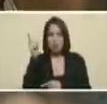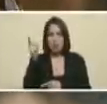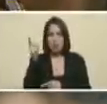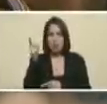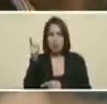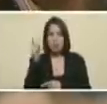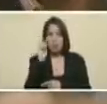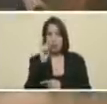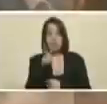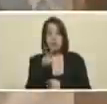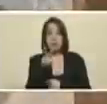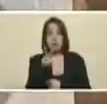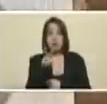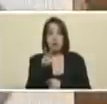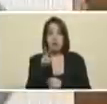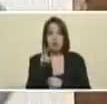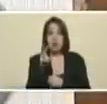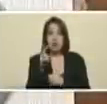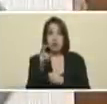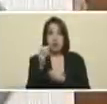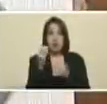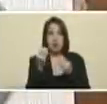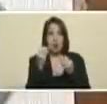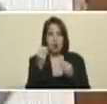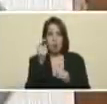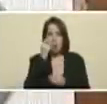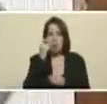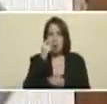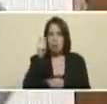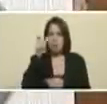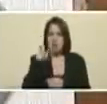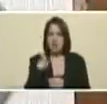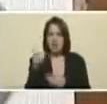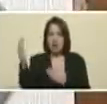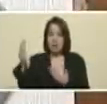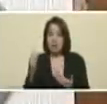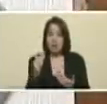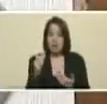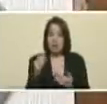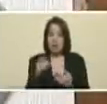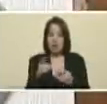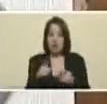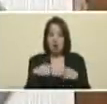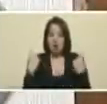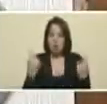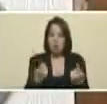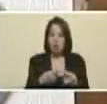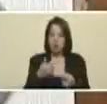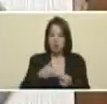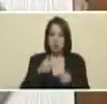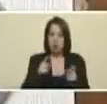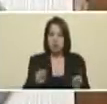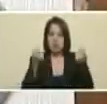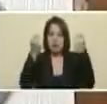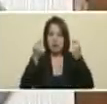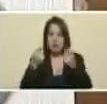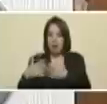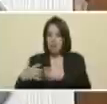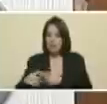Pude ver cómo día a día recuperaban un pozo, un campo, un oleoducto, una